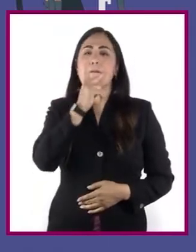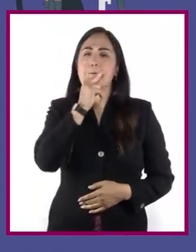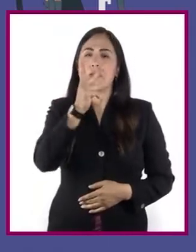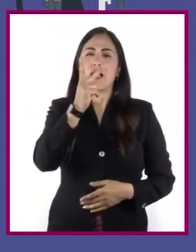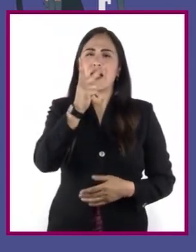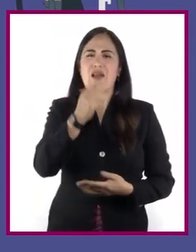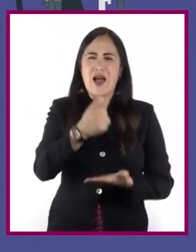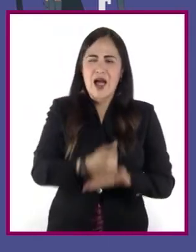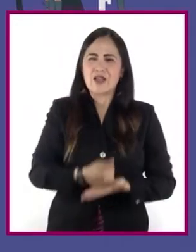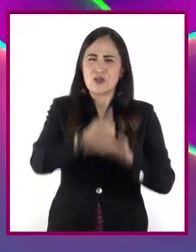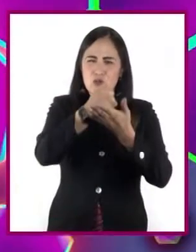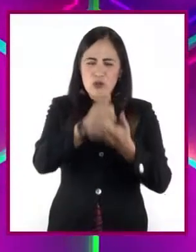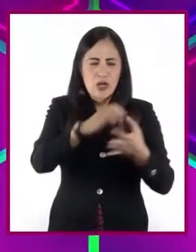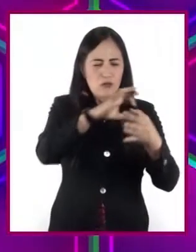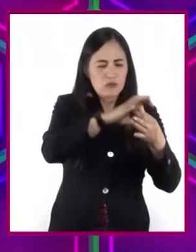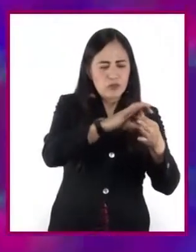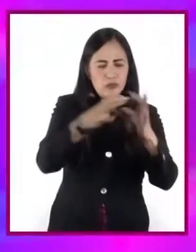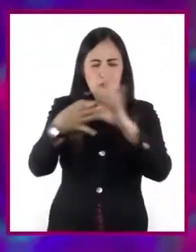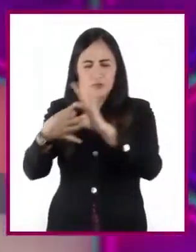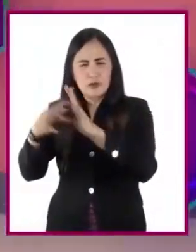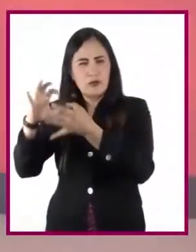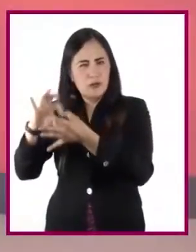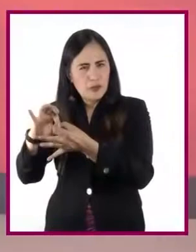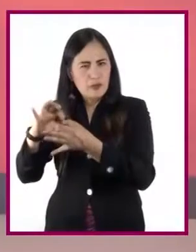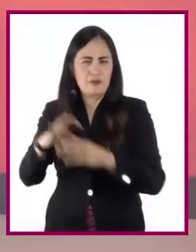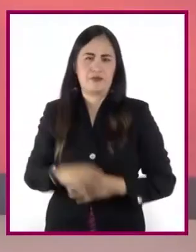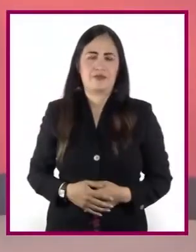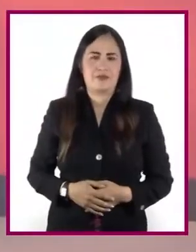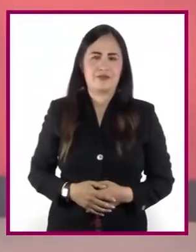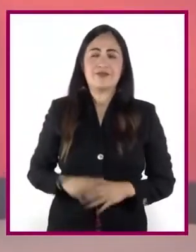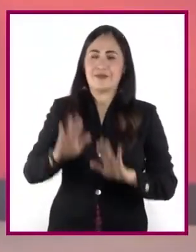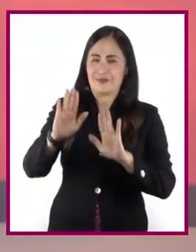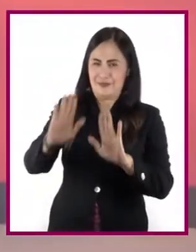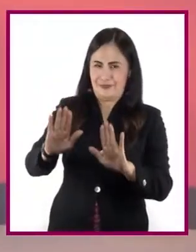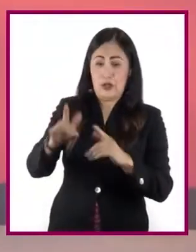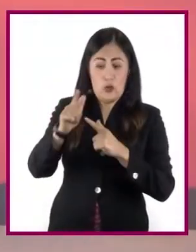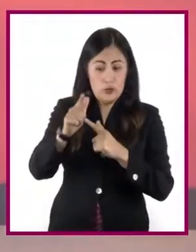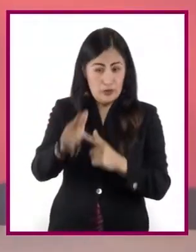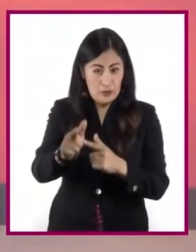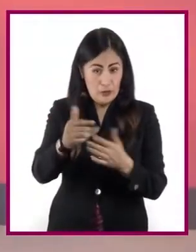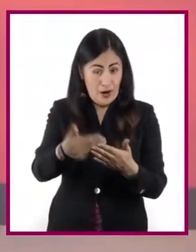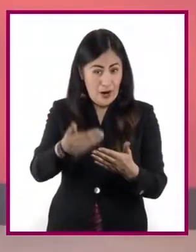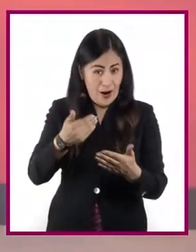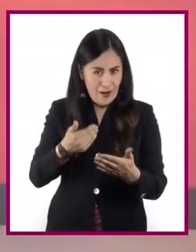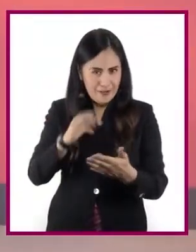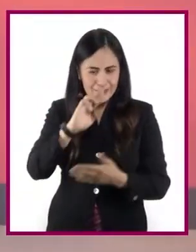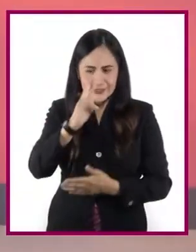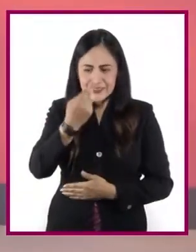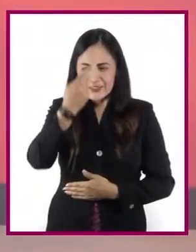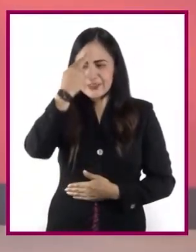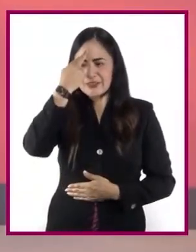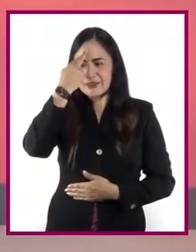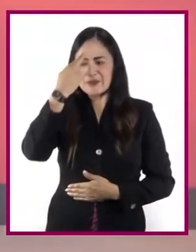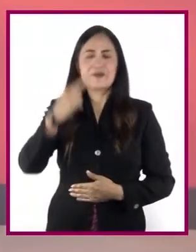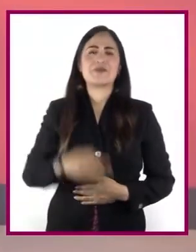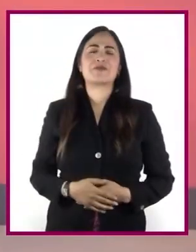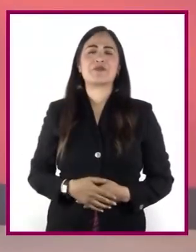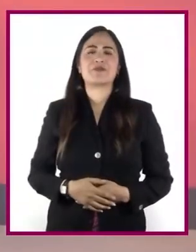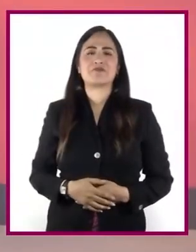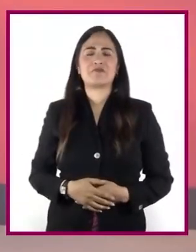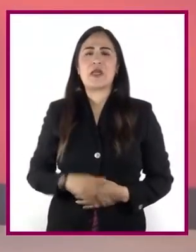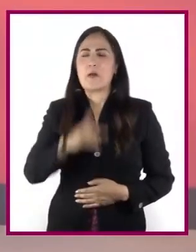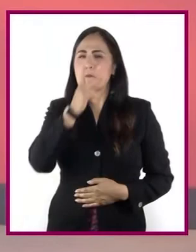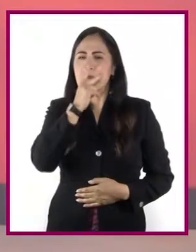servirán para tal encomienda. Antes de seguir avanzando, ¿podemos recordar cómo son esas citas